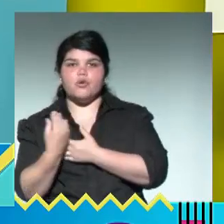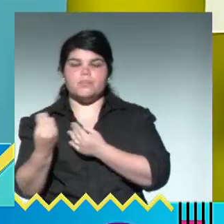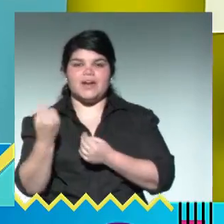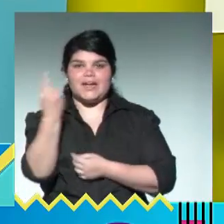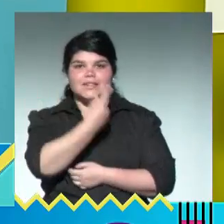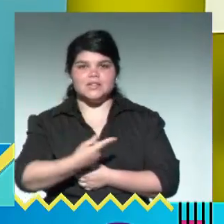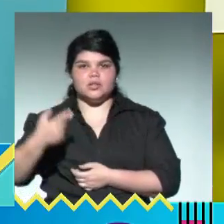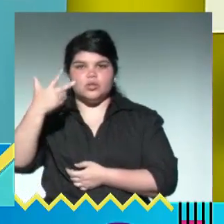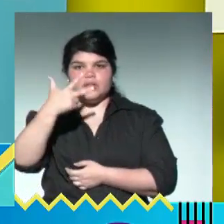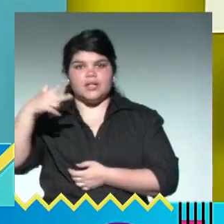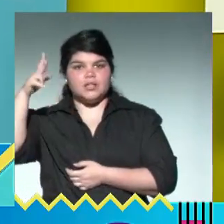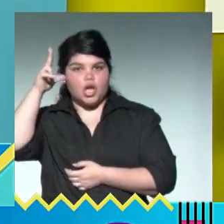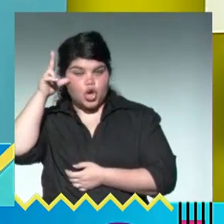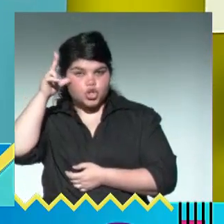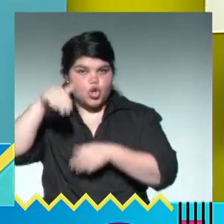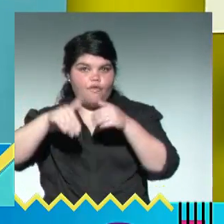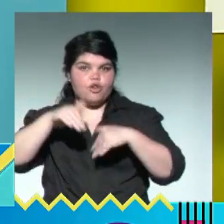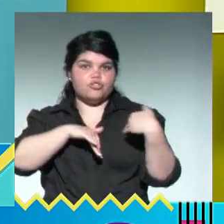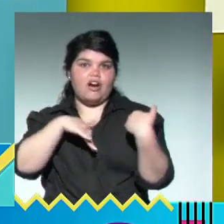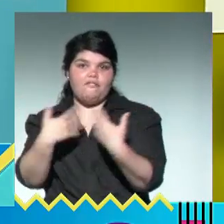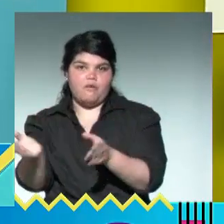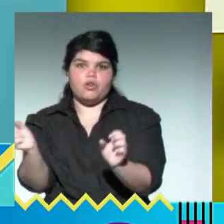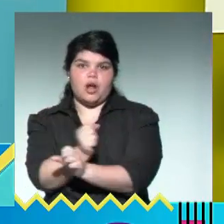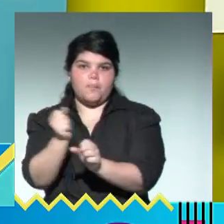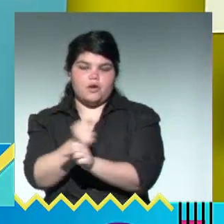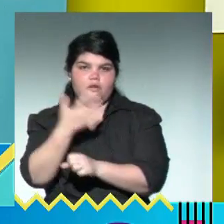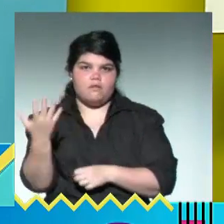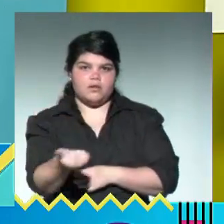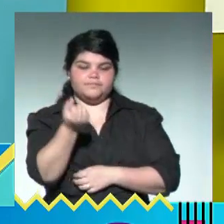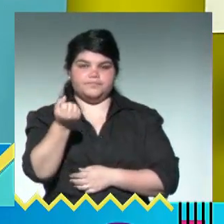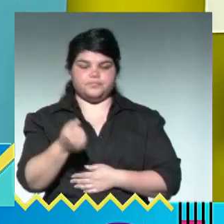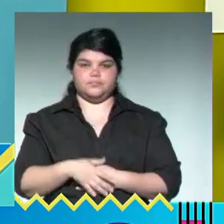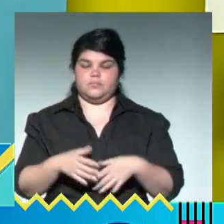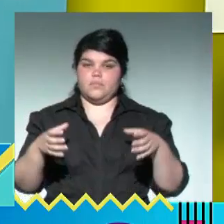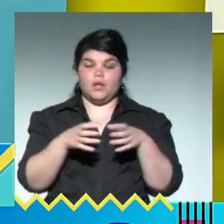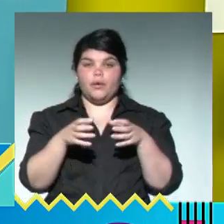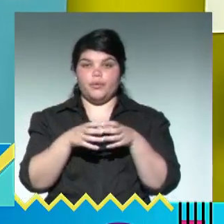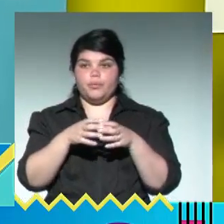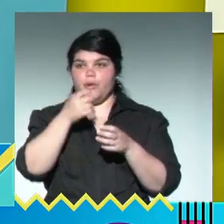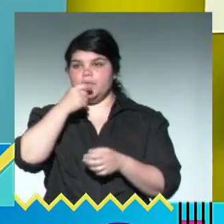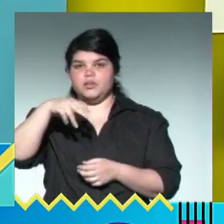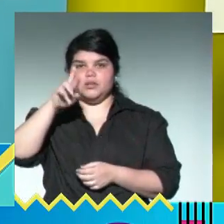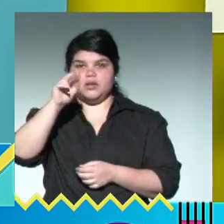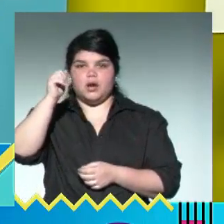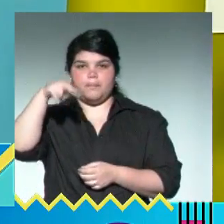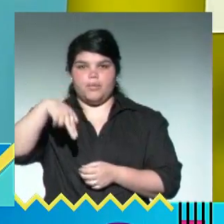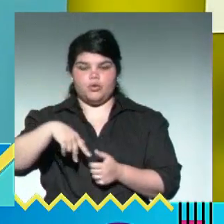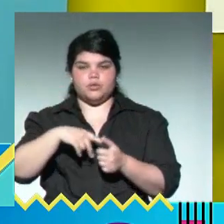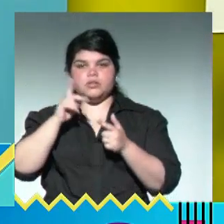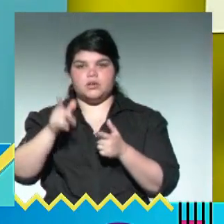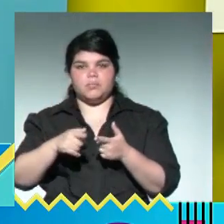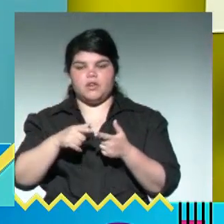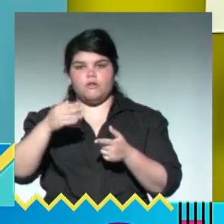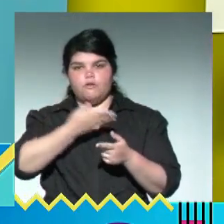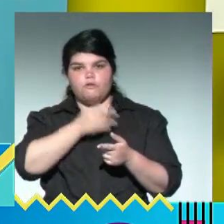138 votos. Vamos a decir que, por ejemplo, los legisladores por Mendoza, sí, vamos a hablar de José Luis Ramón y también de Omar